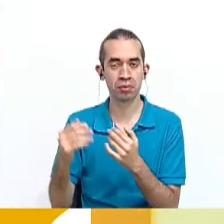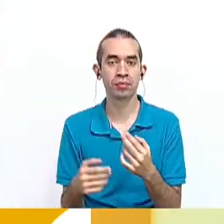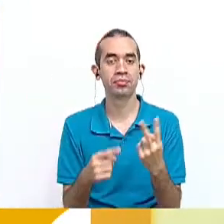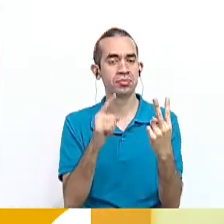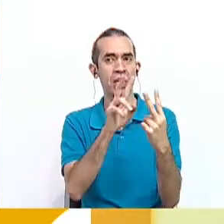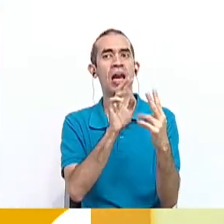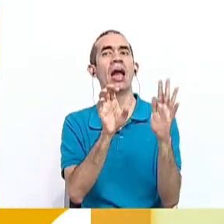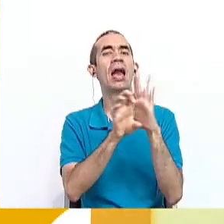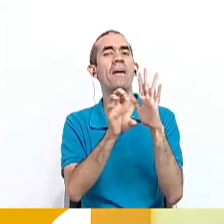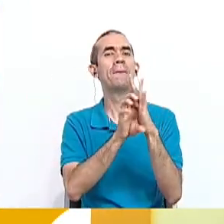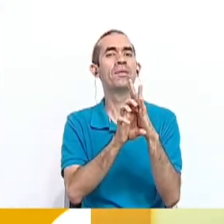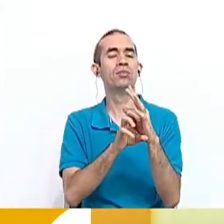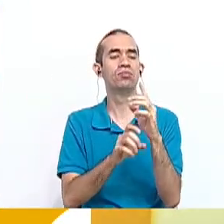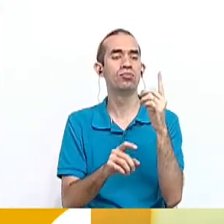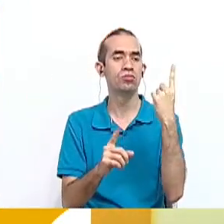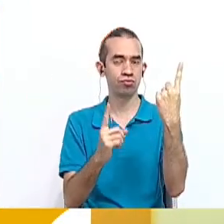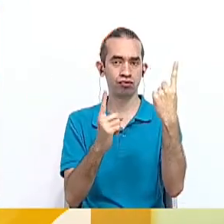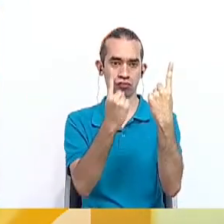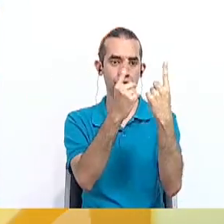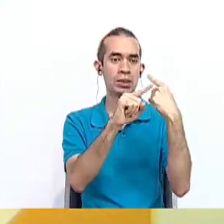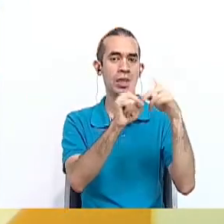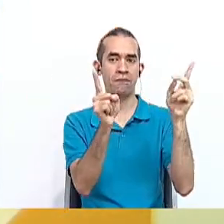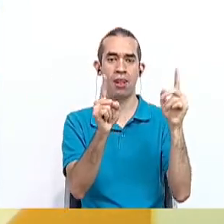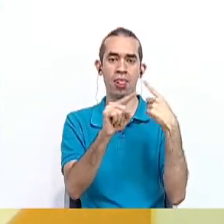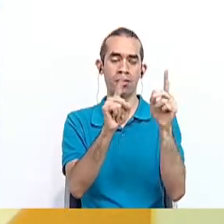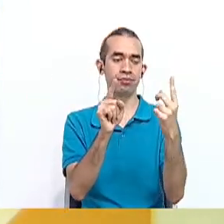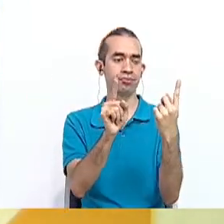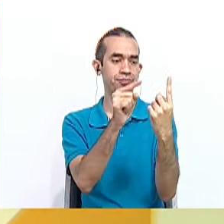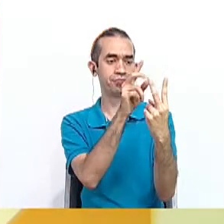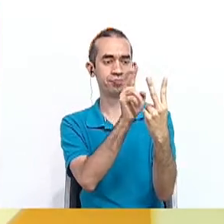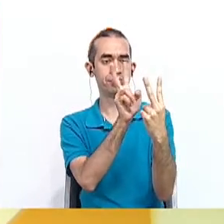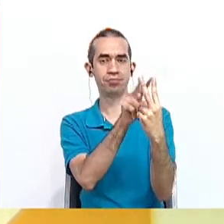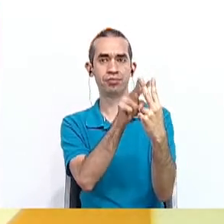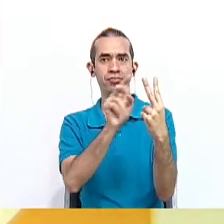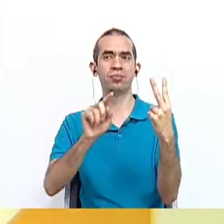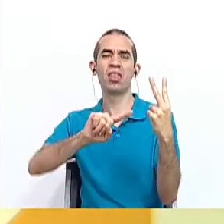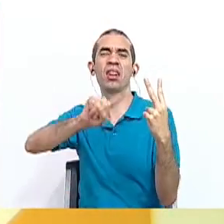sucede si una de estas cambia?